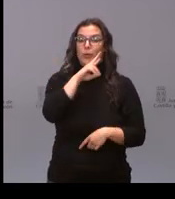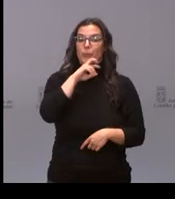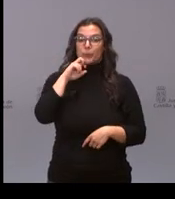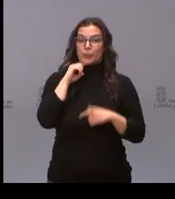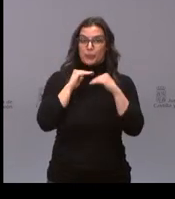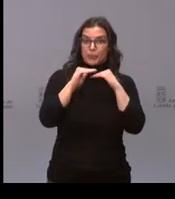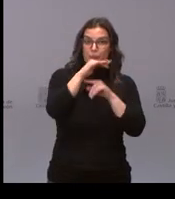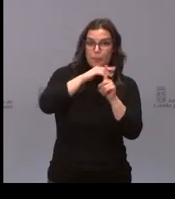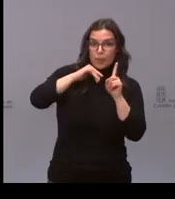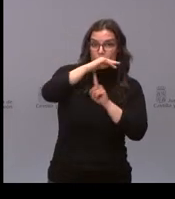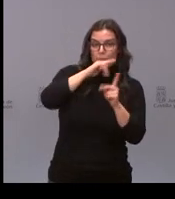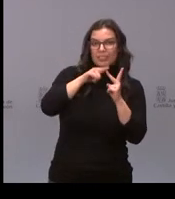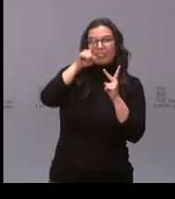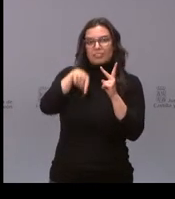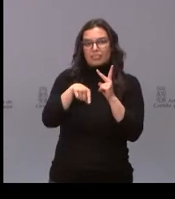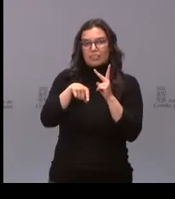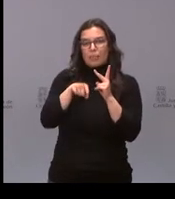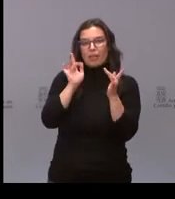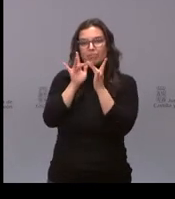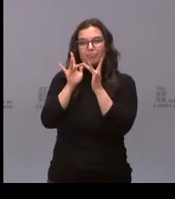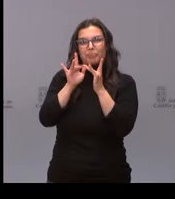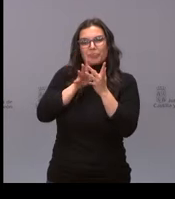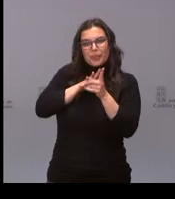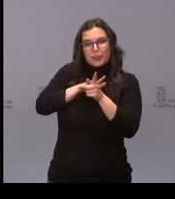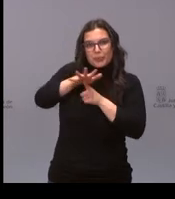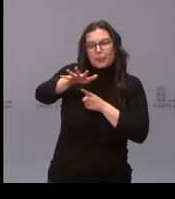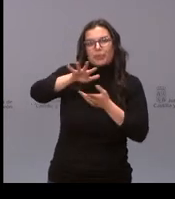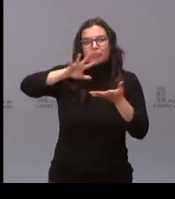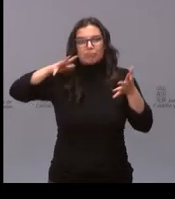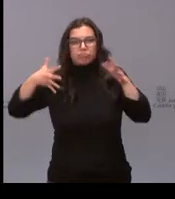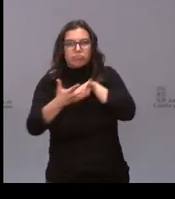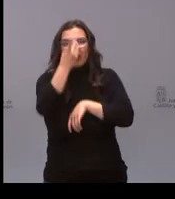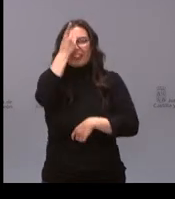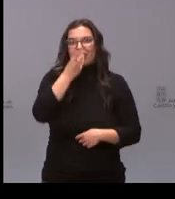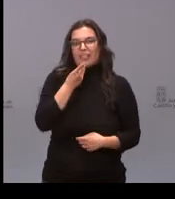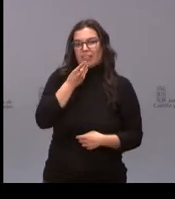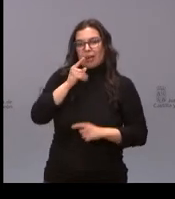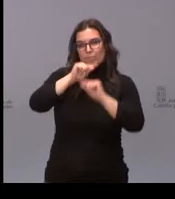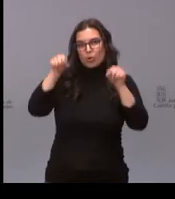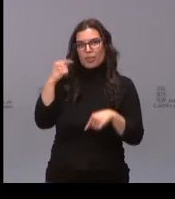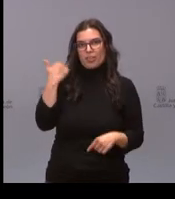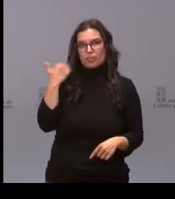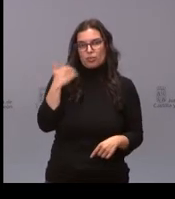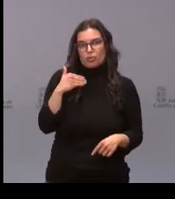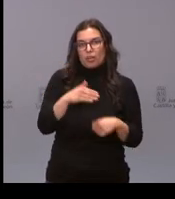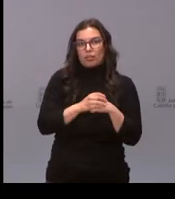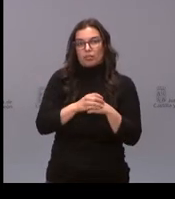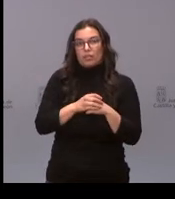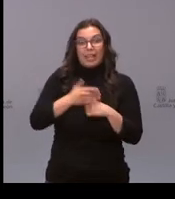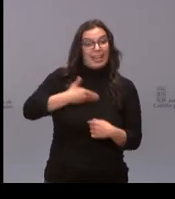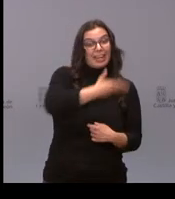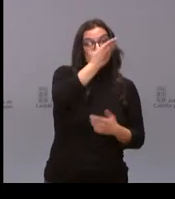natural, sino la conectividad, la transformación digital de la provincia de Soria, como de toda la comunidad,